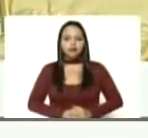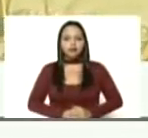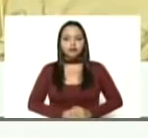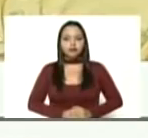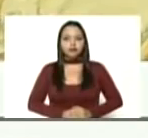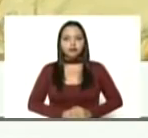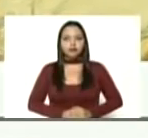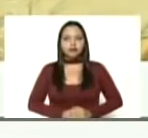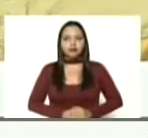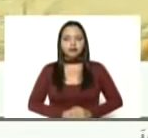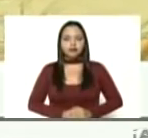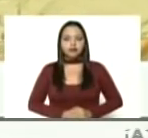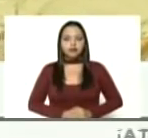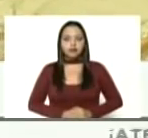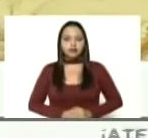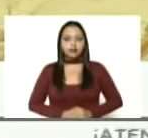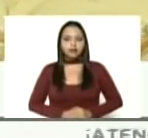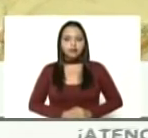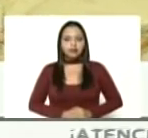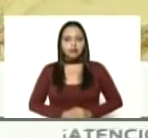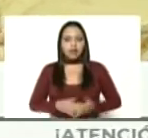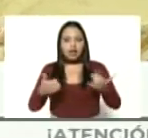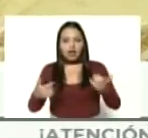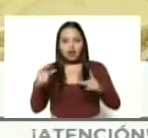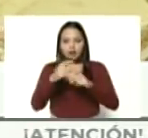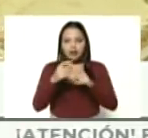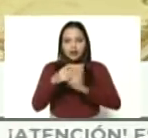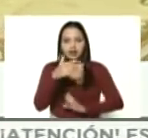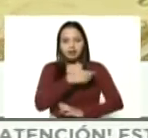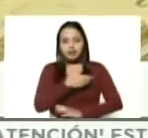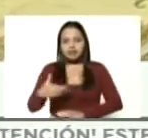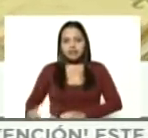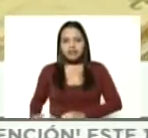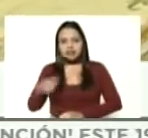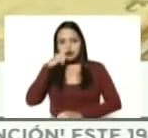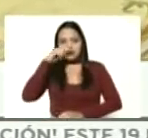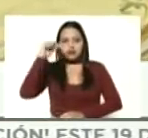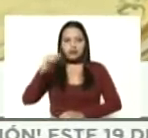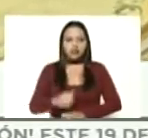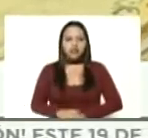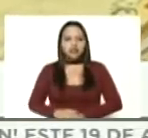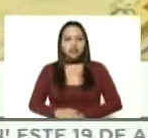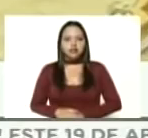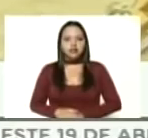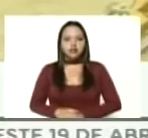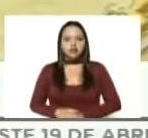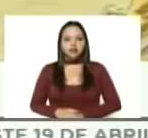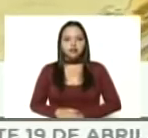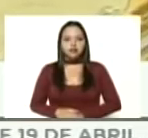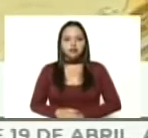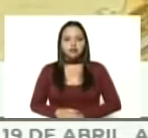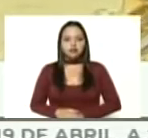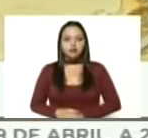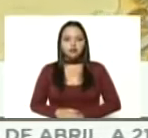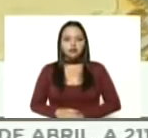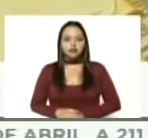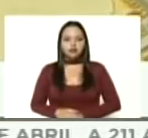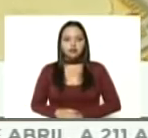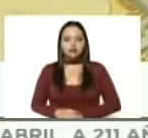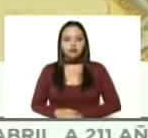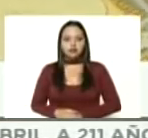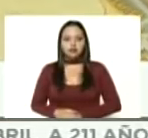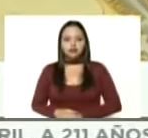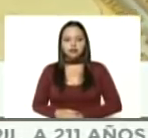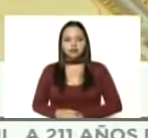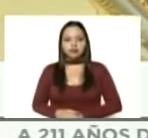Palabras del ciudadano Nicolás Maduro Moros, presidente constitucional de la República Bolivariana de Venezuela. Nicolás Maduro